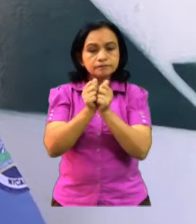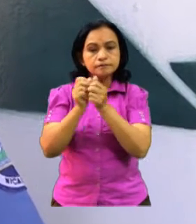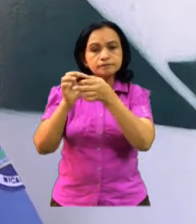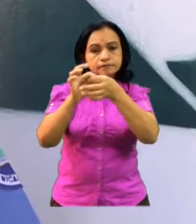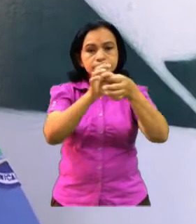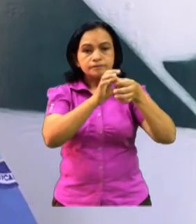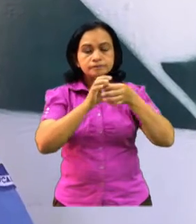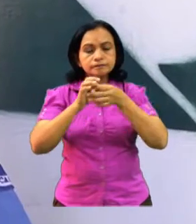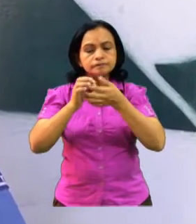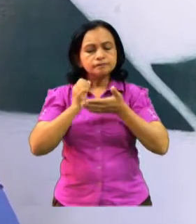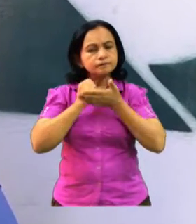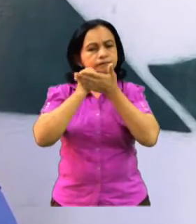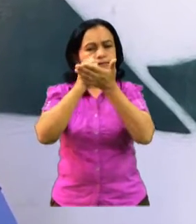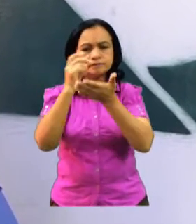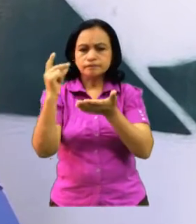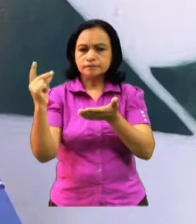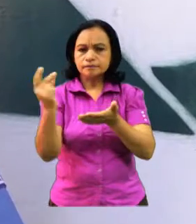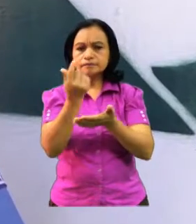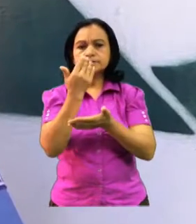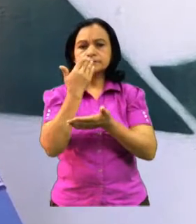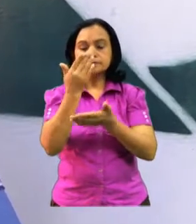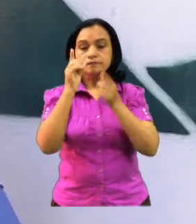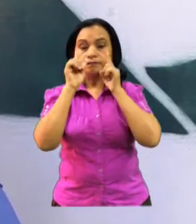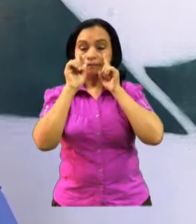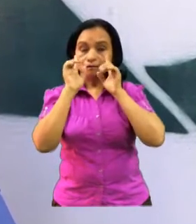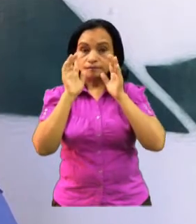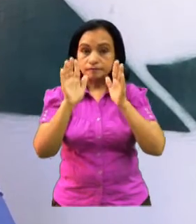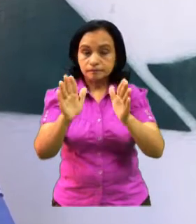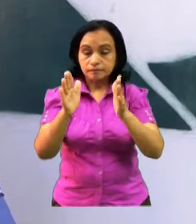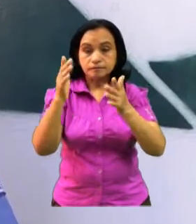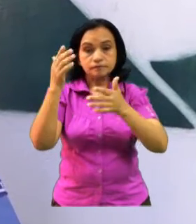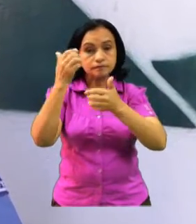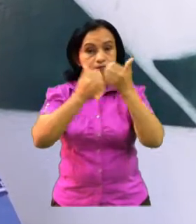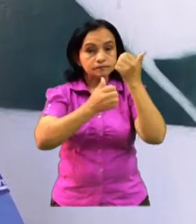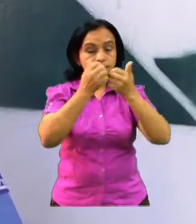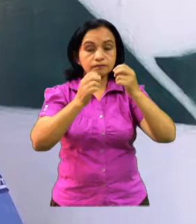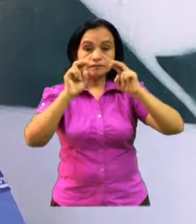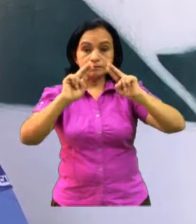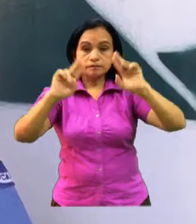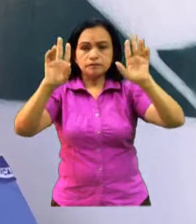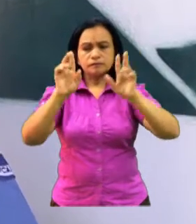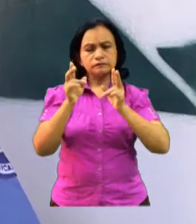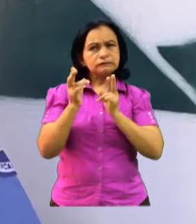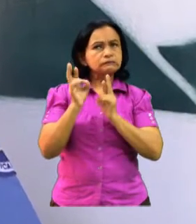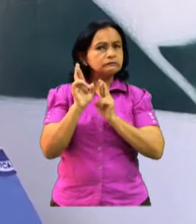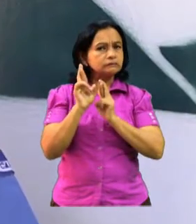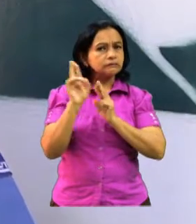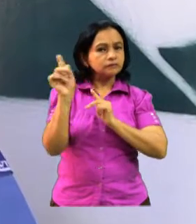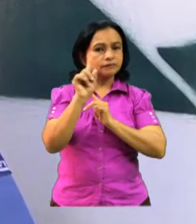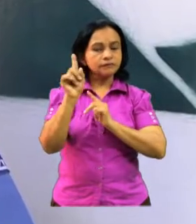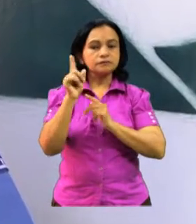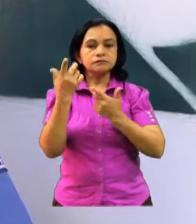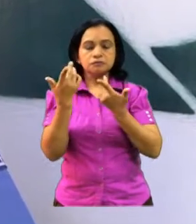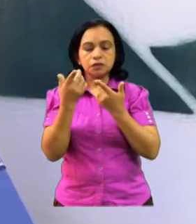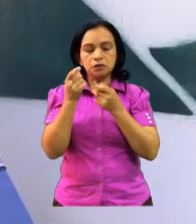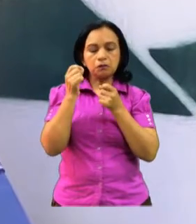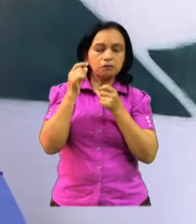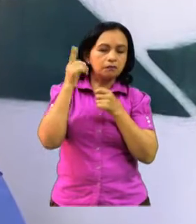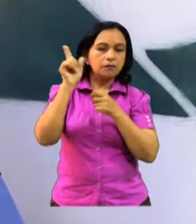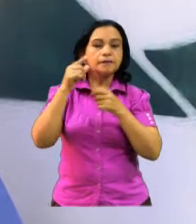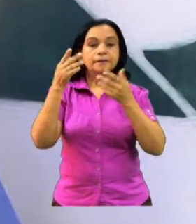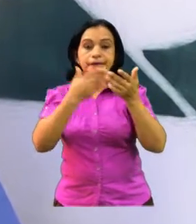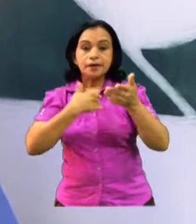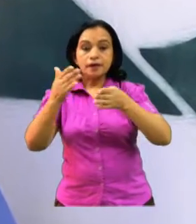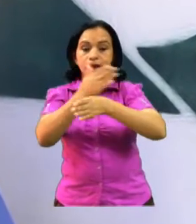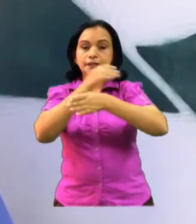todos, contribuiríamos de manera más eficiente a garantizar la seguridad ante un evento que esperamos que no ocurra, pero que no nos puede agarrar desprevenido y sin